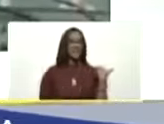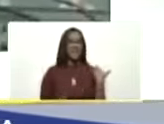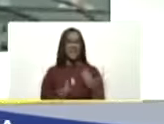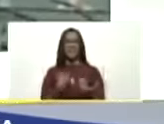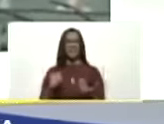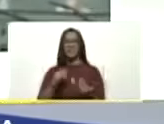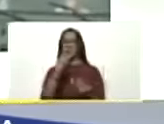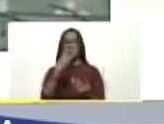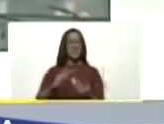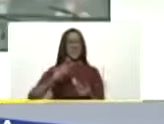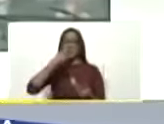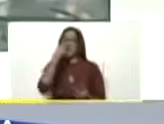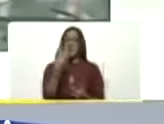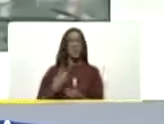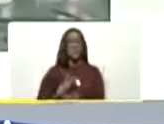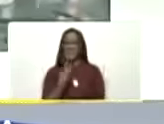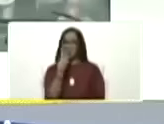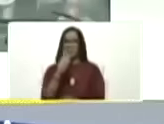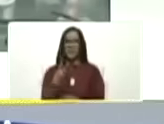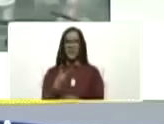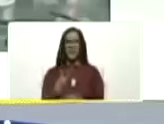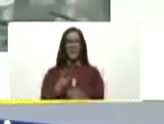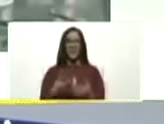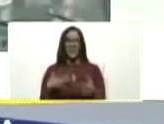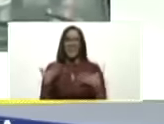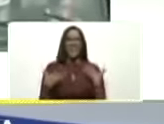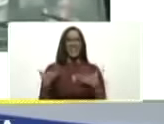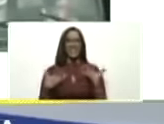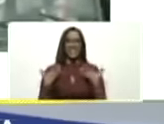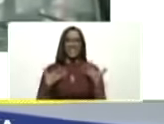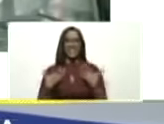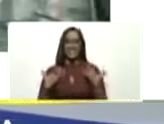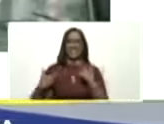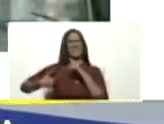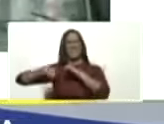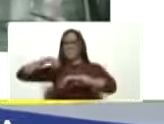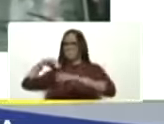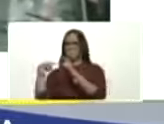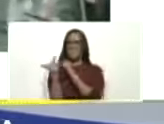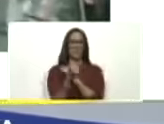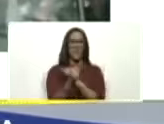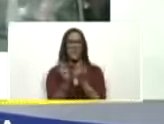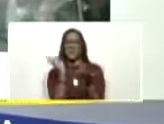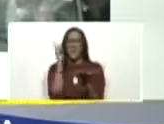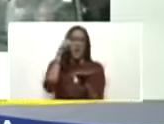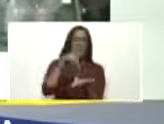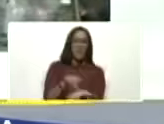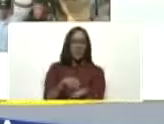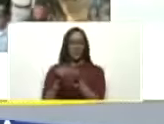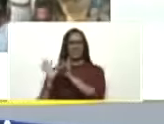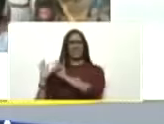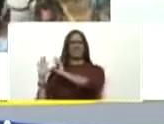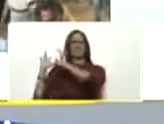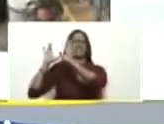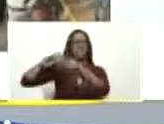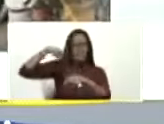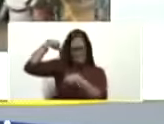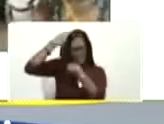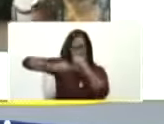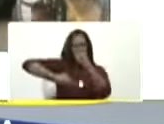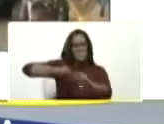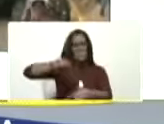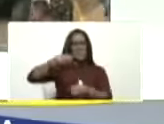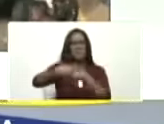y yo lo voy a ver, yo lo voy a ver, yo lo voy a ver. Se venía la oleada y yo me fui. Cuando veo que la oleada me llevó, no importa, yo